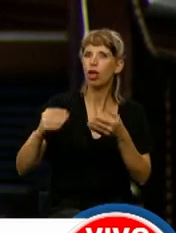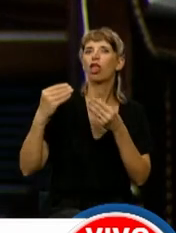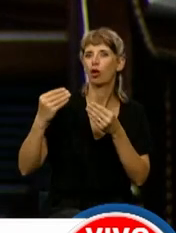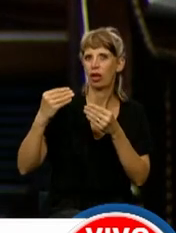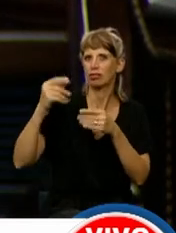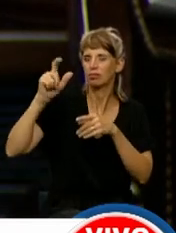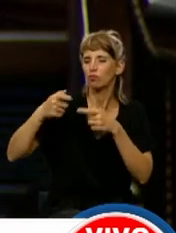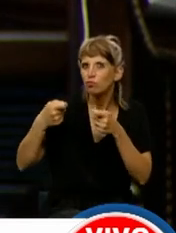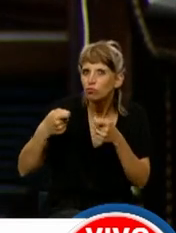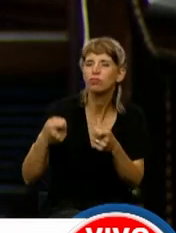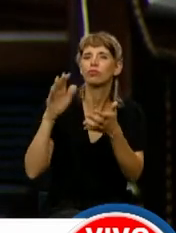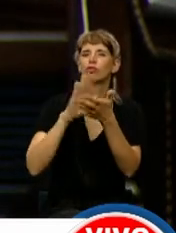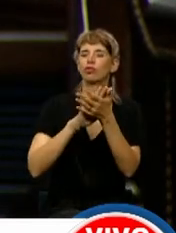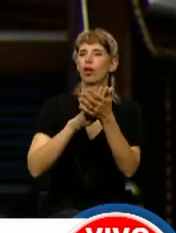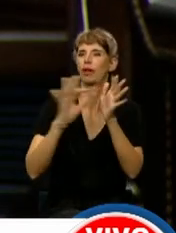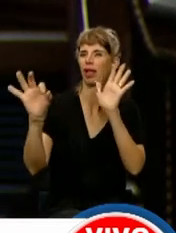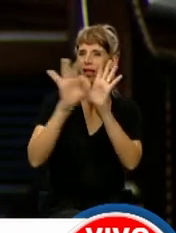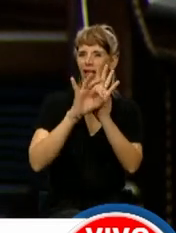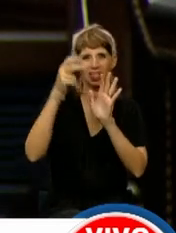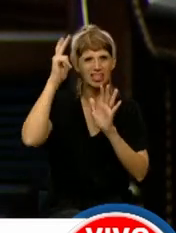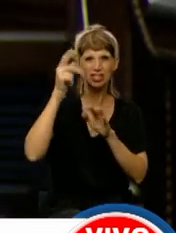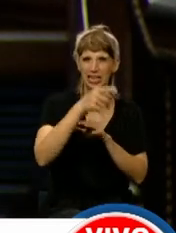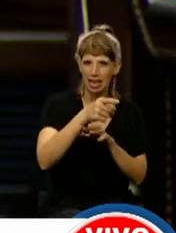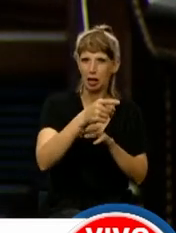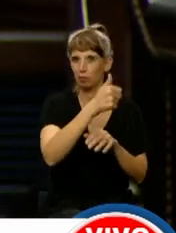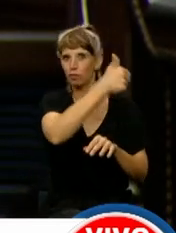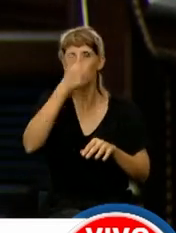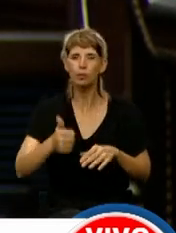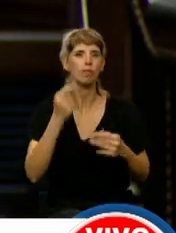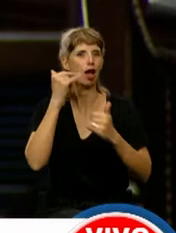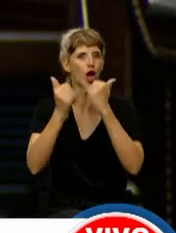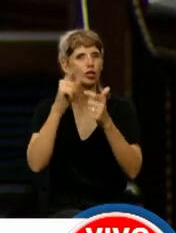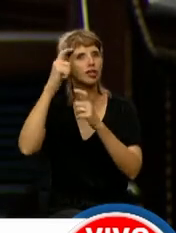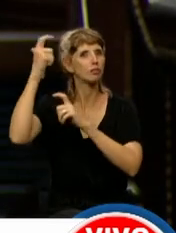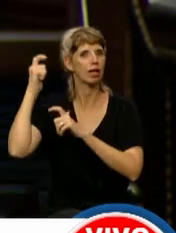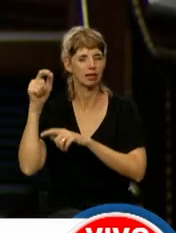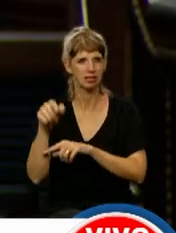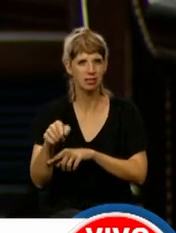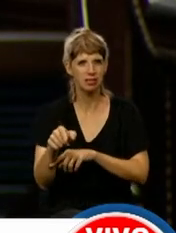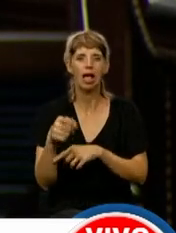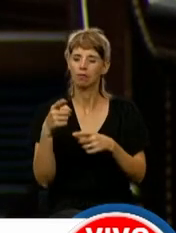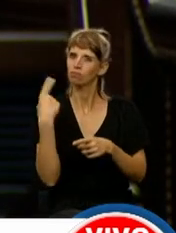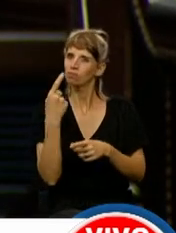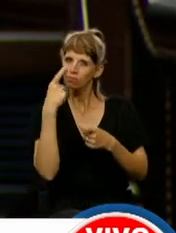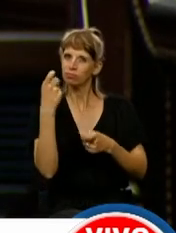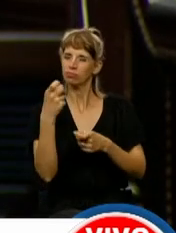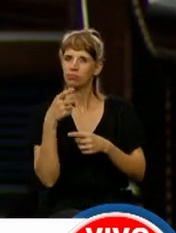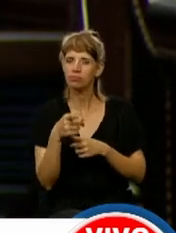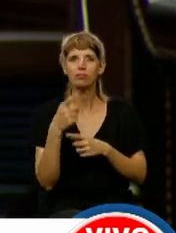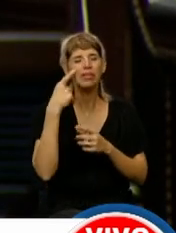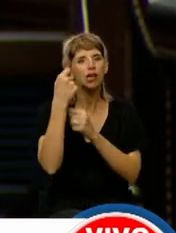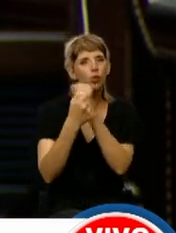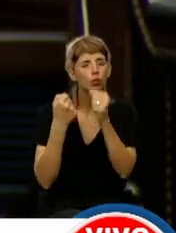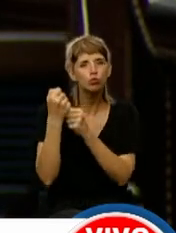advertencia en la republica de chile y donde allí hemos podido observar como esto la industria se